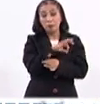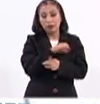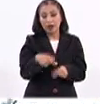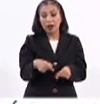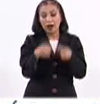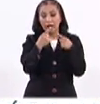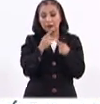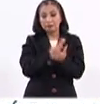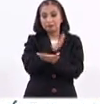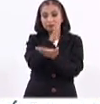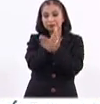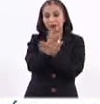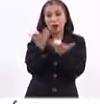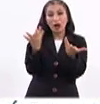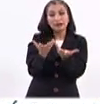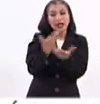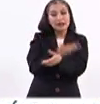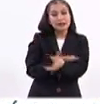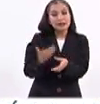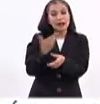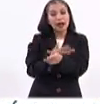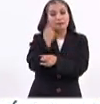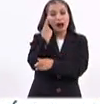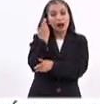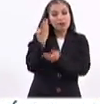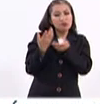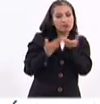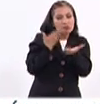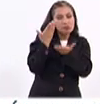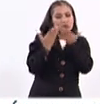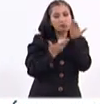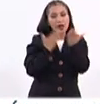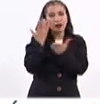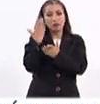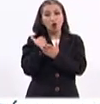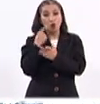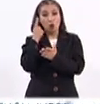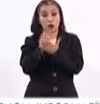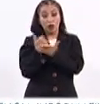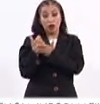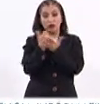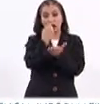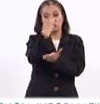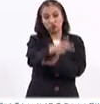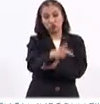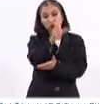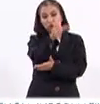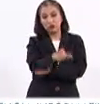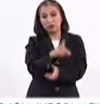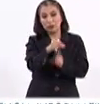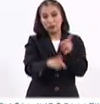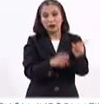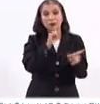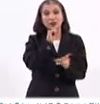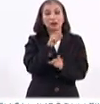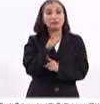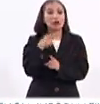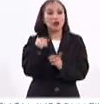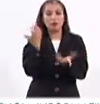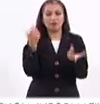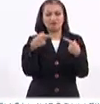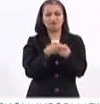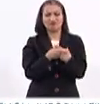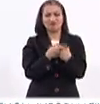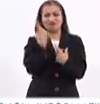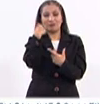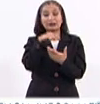puedan someterse o llevar un proceso de preparación que no solamente contribuya a favorecer en el deporte, porque a veces eso se